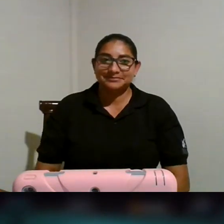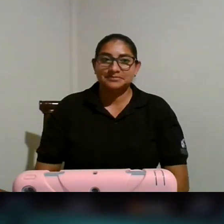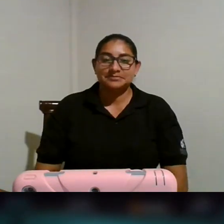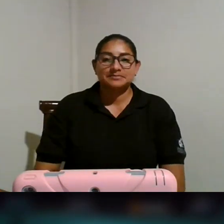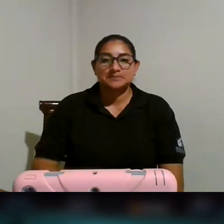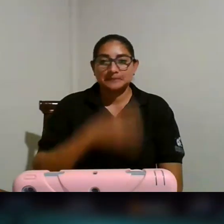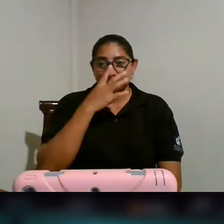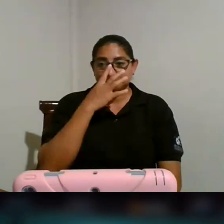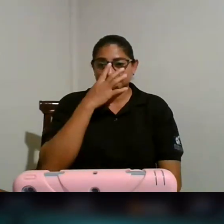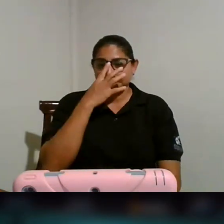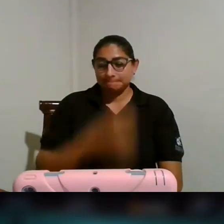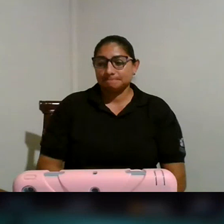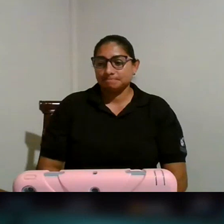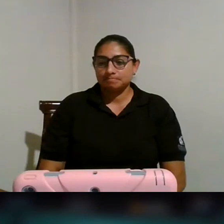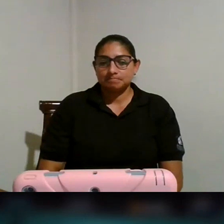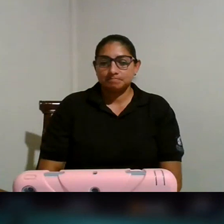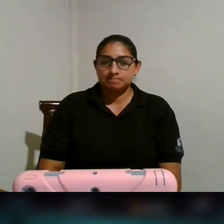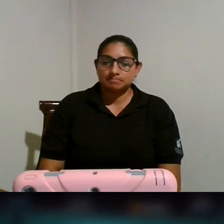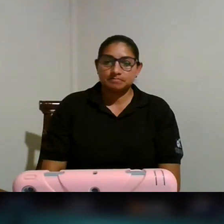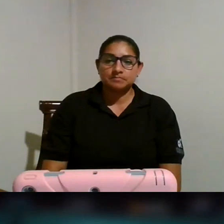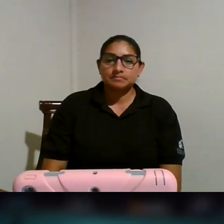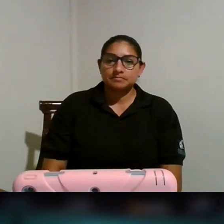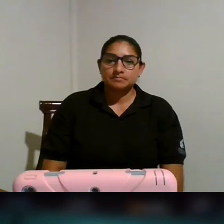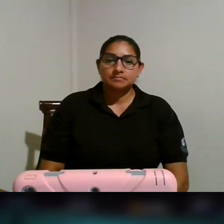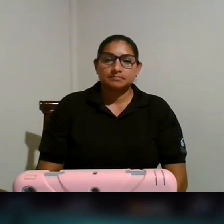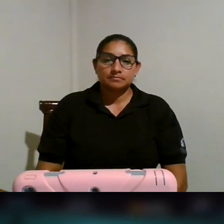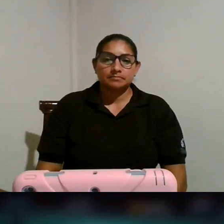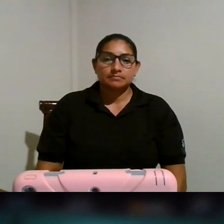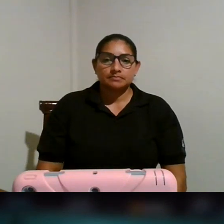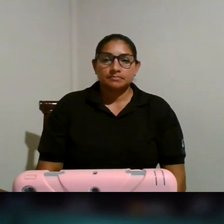en la frontera con Nicaragua. Ahí le dije dos cosas, mira, la tierra ahí, tierra